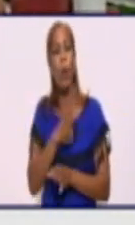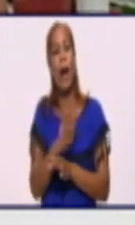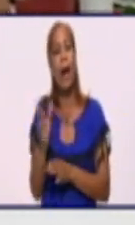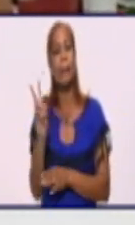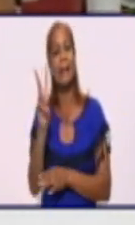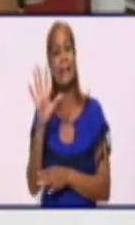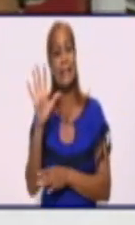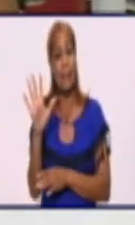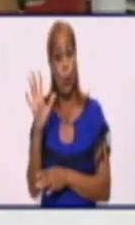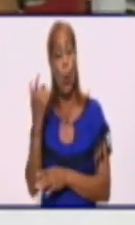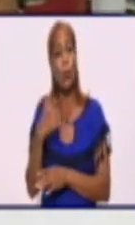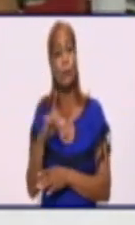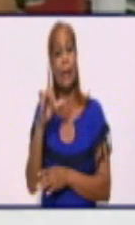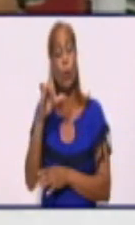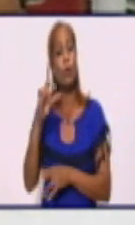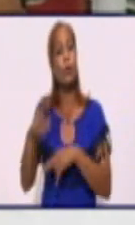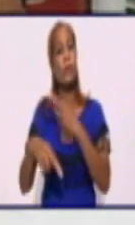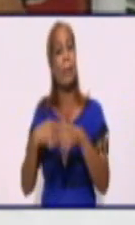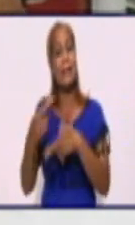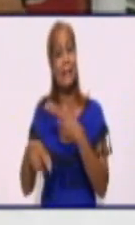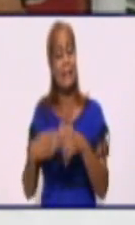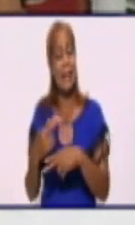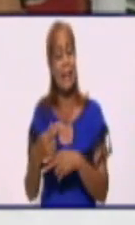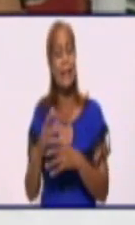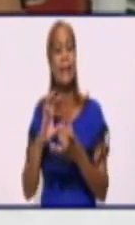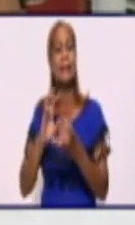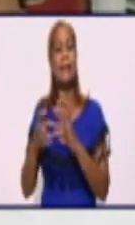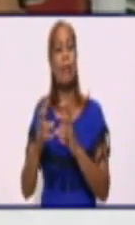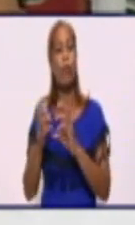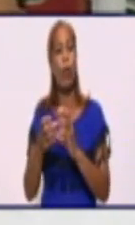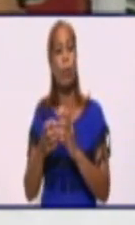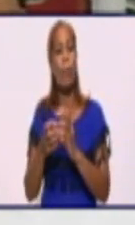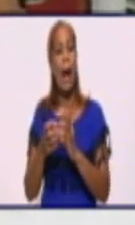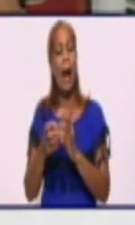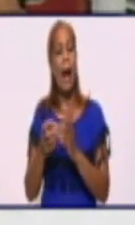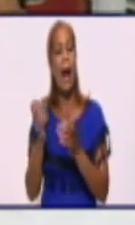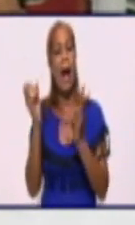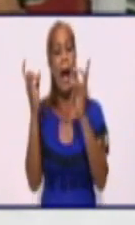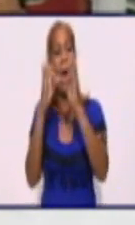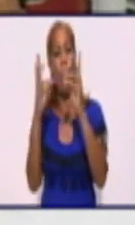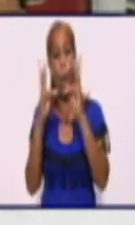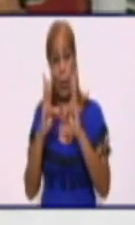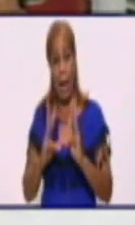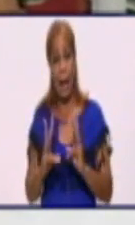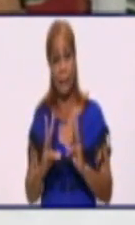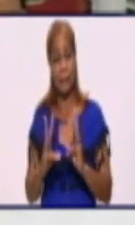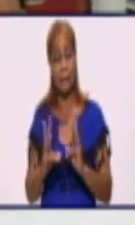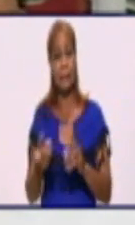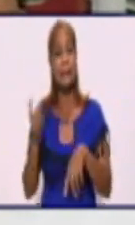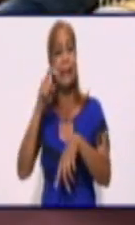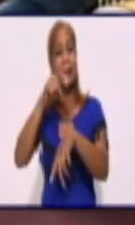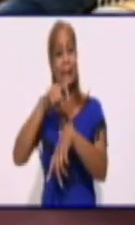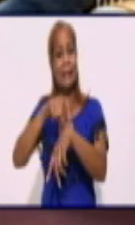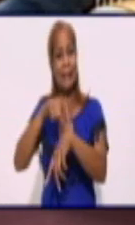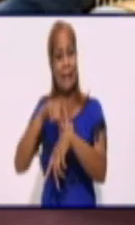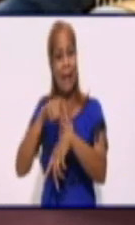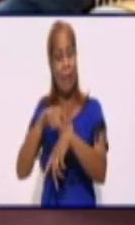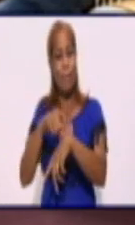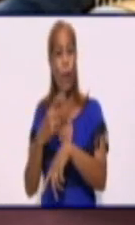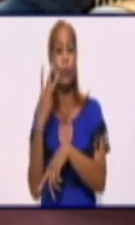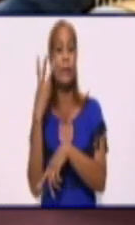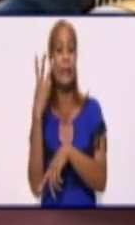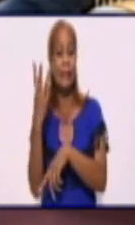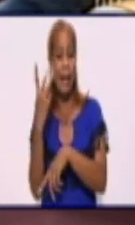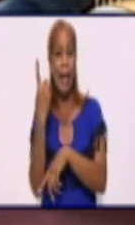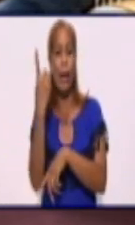julio se va a estar realizando de manera online el evento Tiempos de tres. Tiempo de tres en un